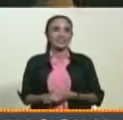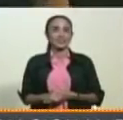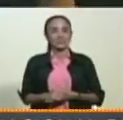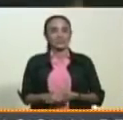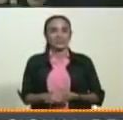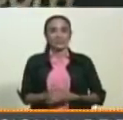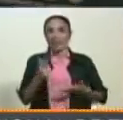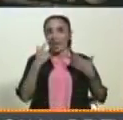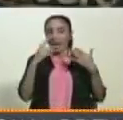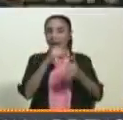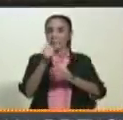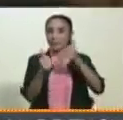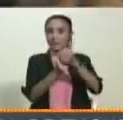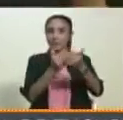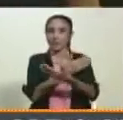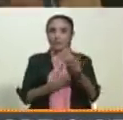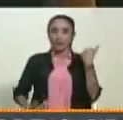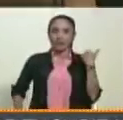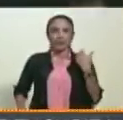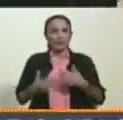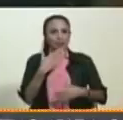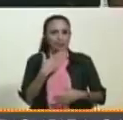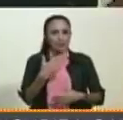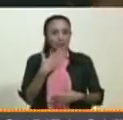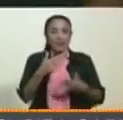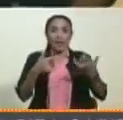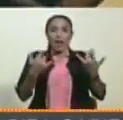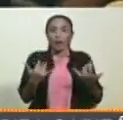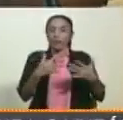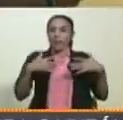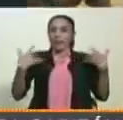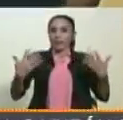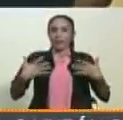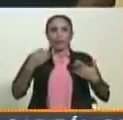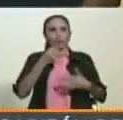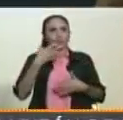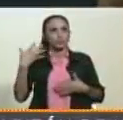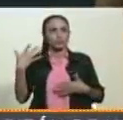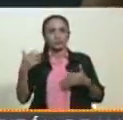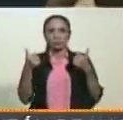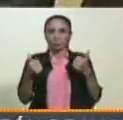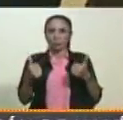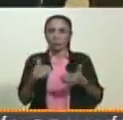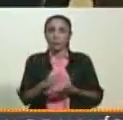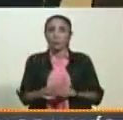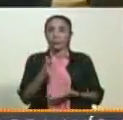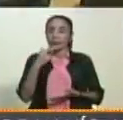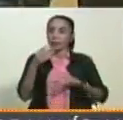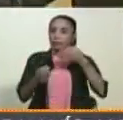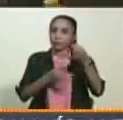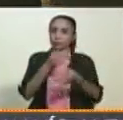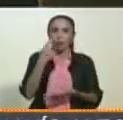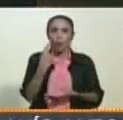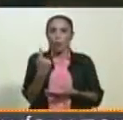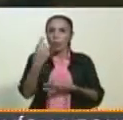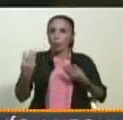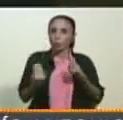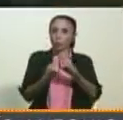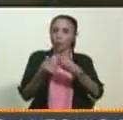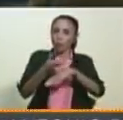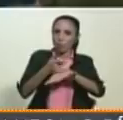vicepresidente, muchísimas gracias. Qué orgullo, qué alegría. Usted lo decía, vicepresidente, un solo gobierno, y